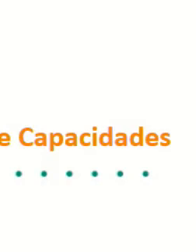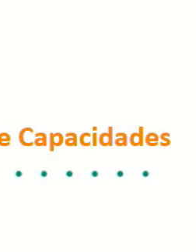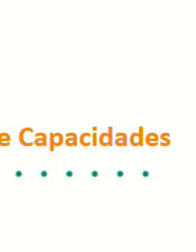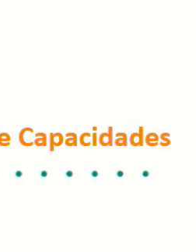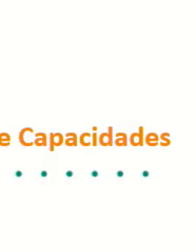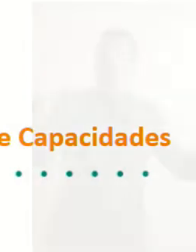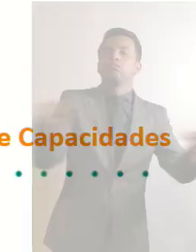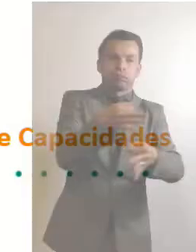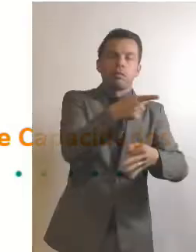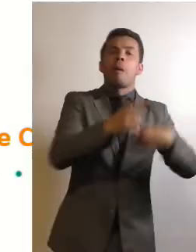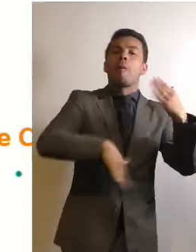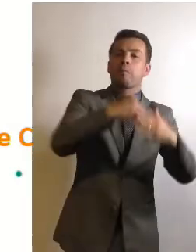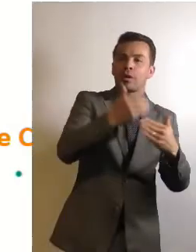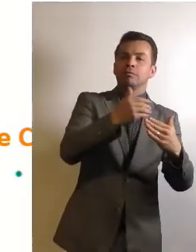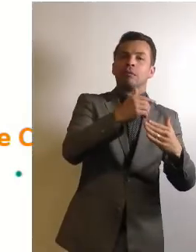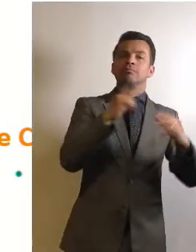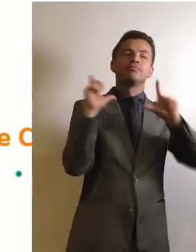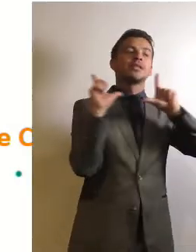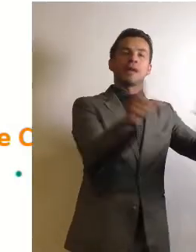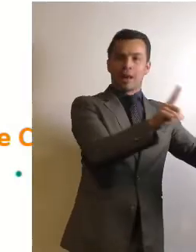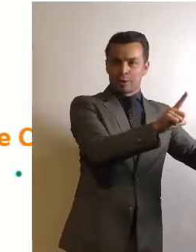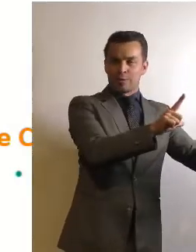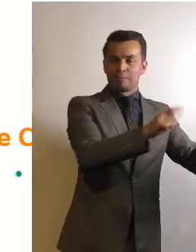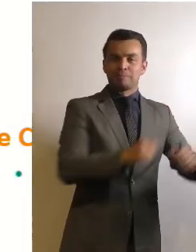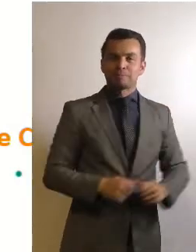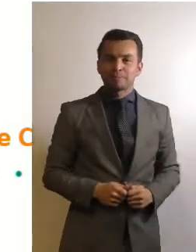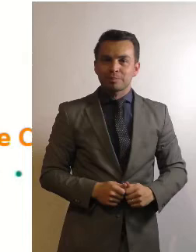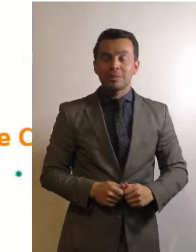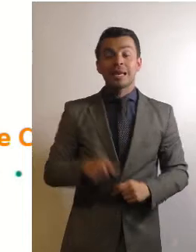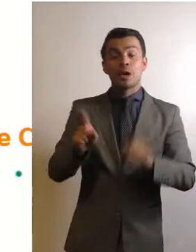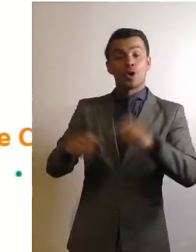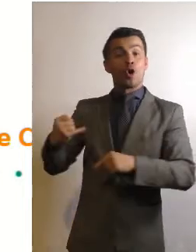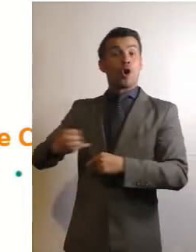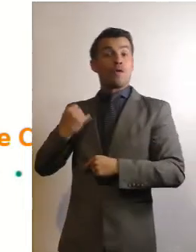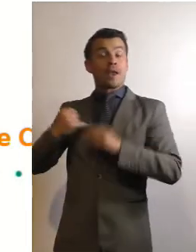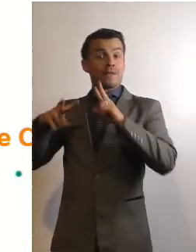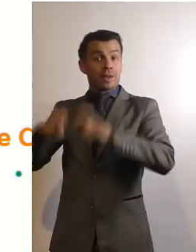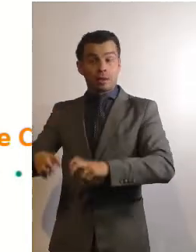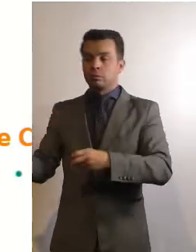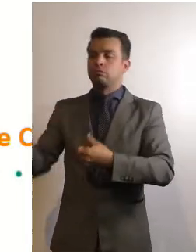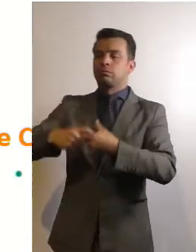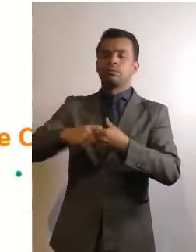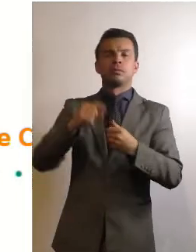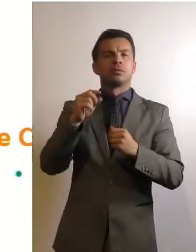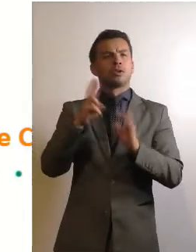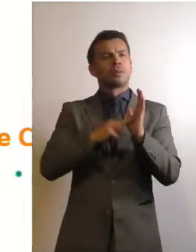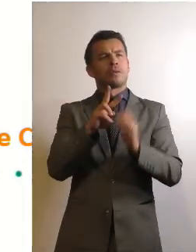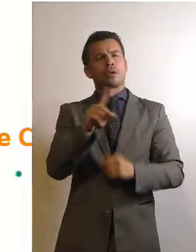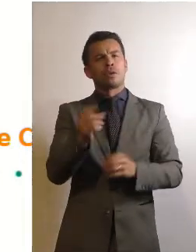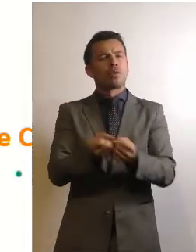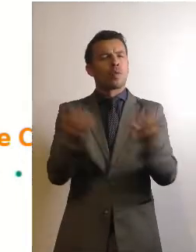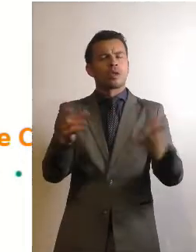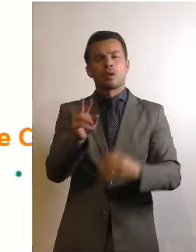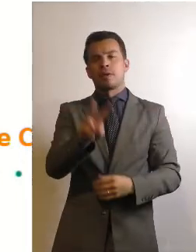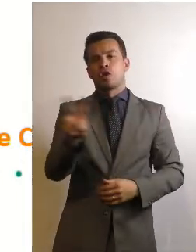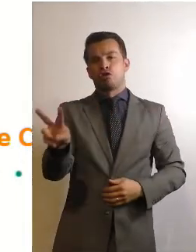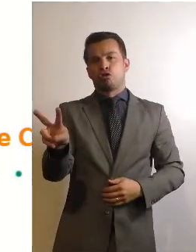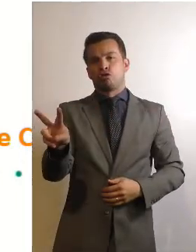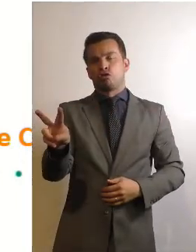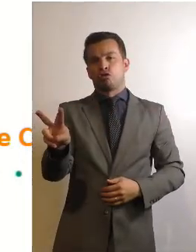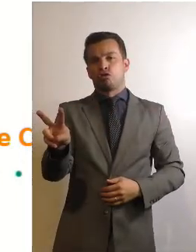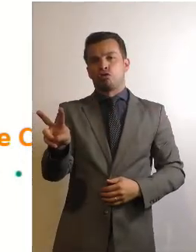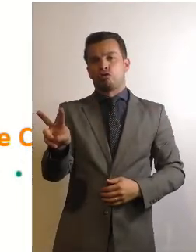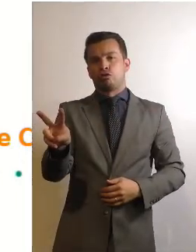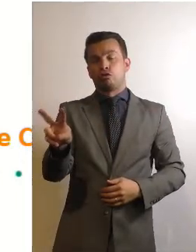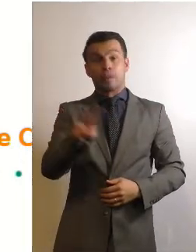En cuanto a jóvenes investigadores, para el 2021 contábamos con 22 jóvenes investigadores que están